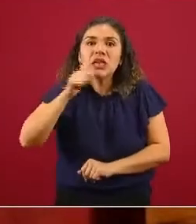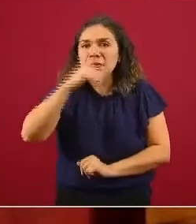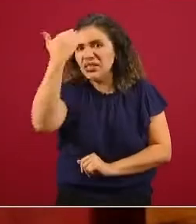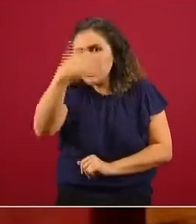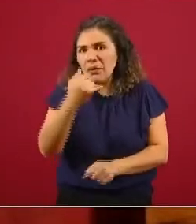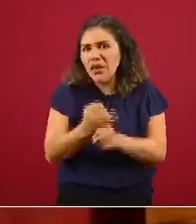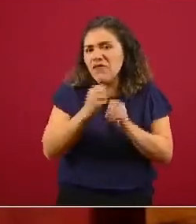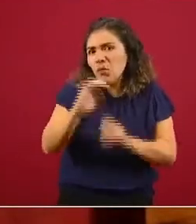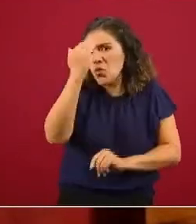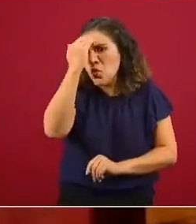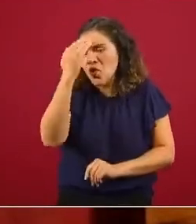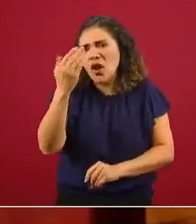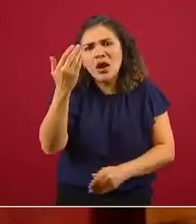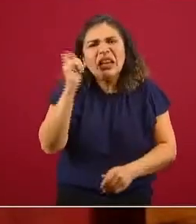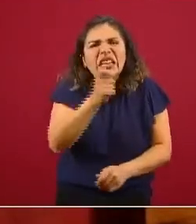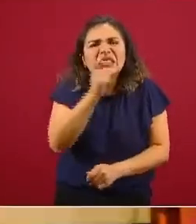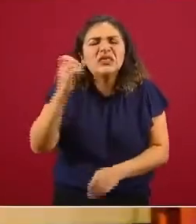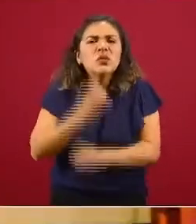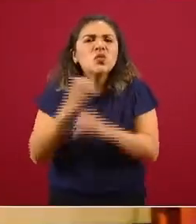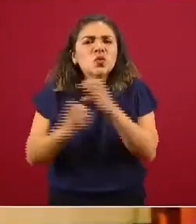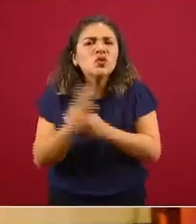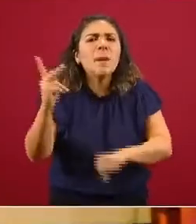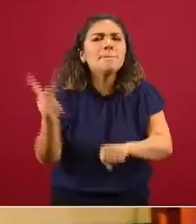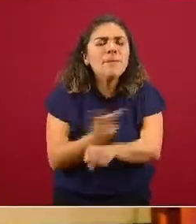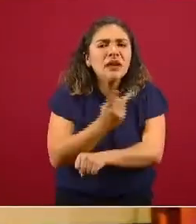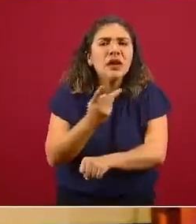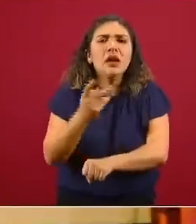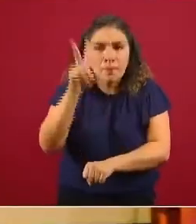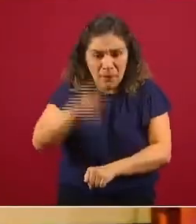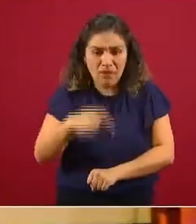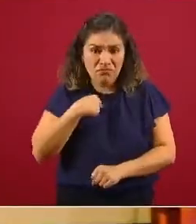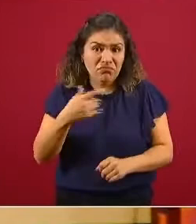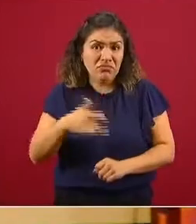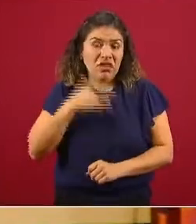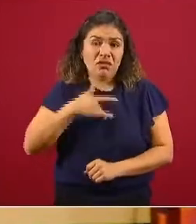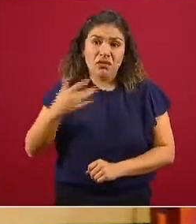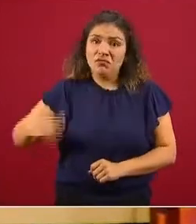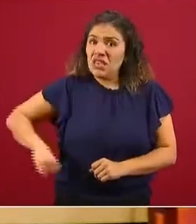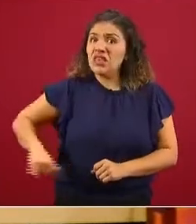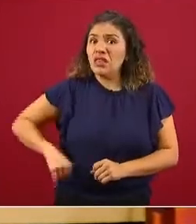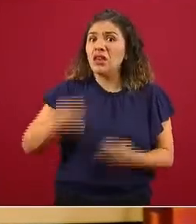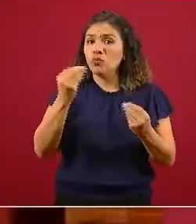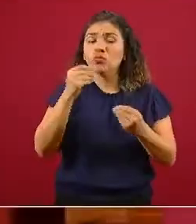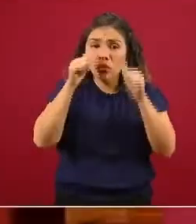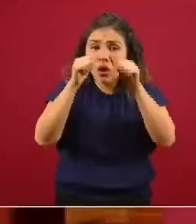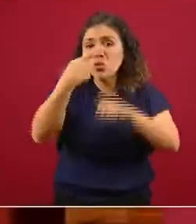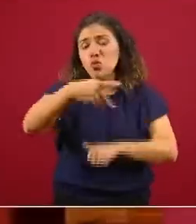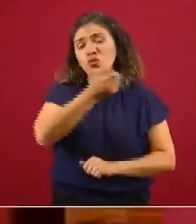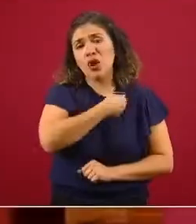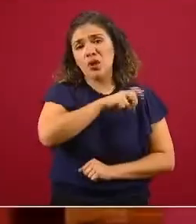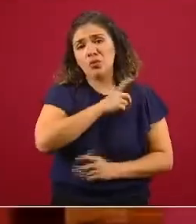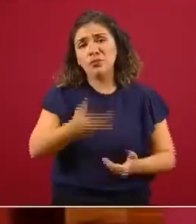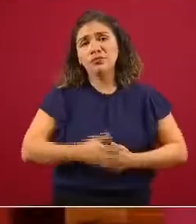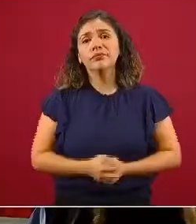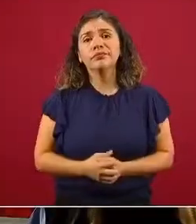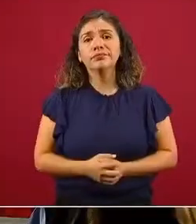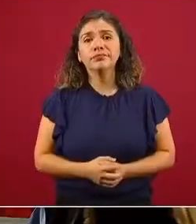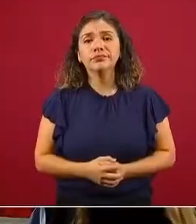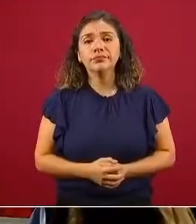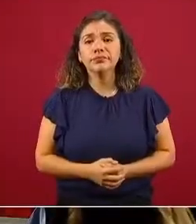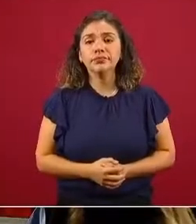enterados, que la gente esté enterada, que realmente nos importa mucho su salud. La que sigue, por favor.